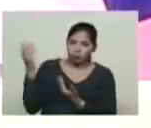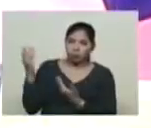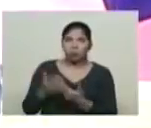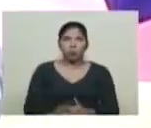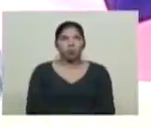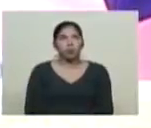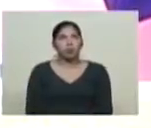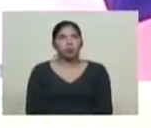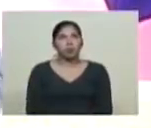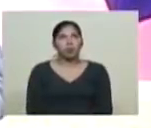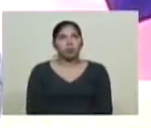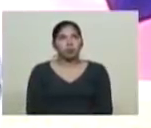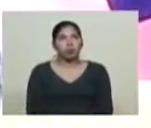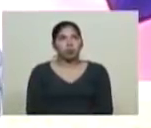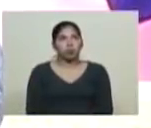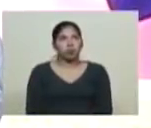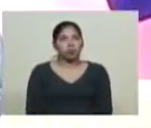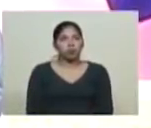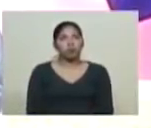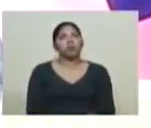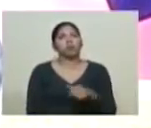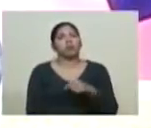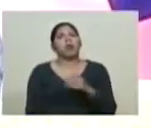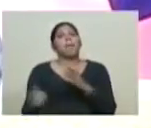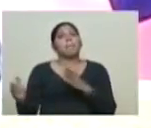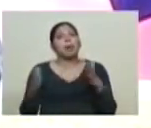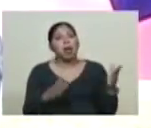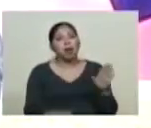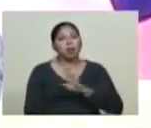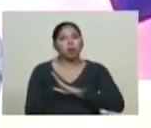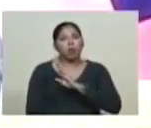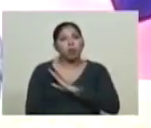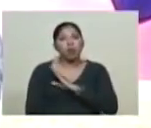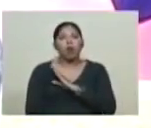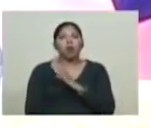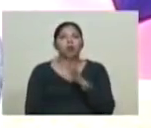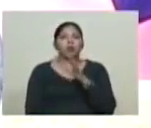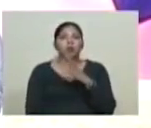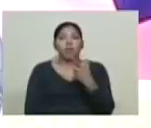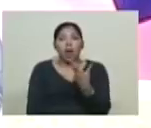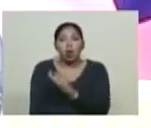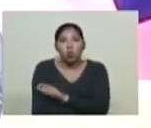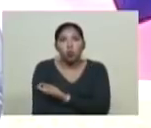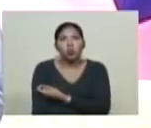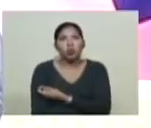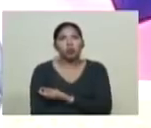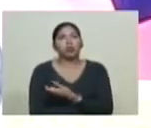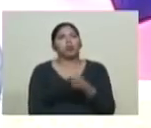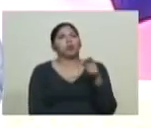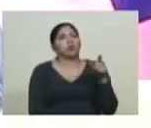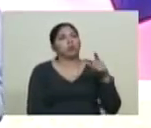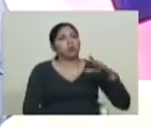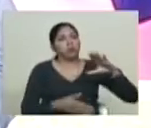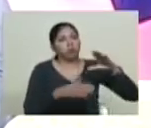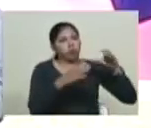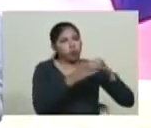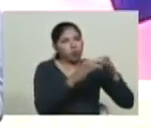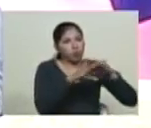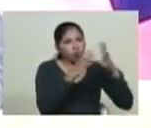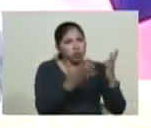Este plan nacional de vacunación que cuenta con todo el apoyo de la Organización Panamericana de la